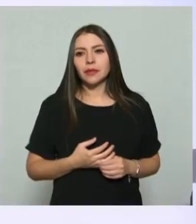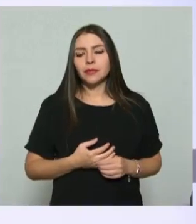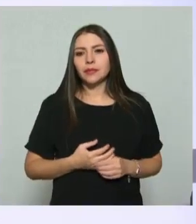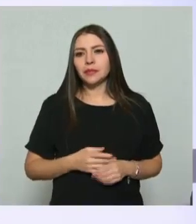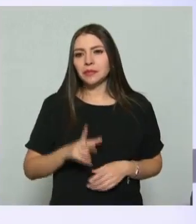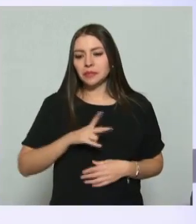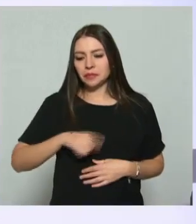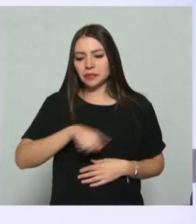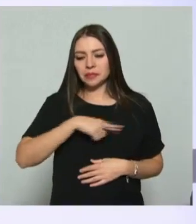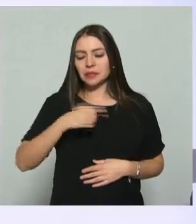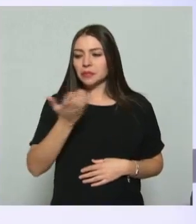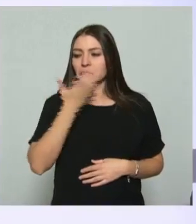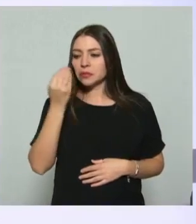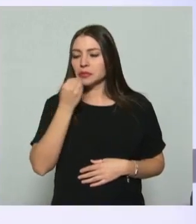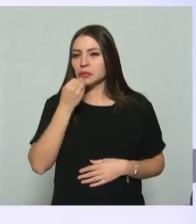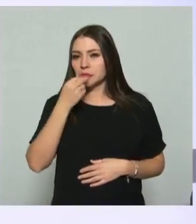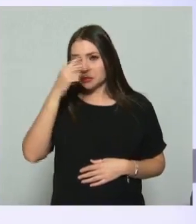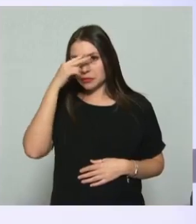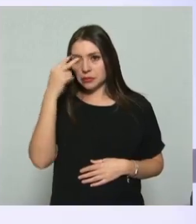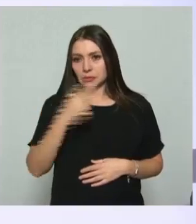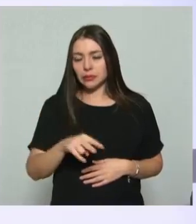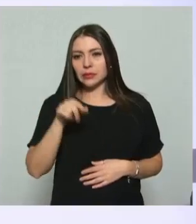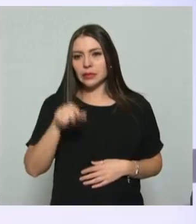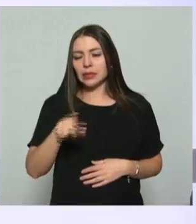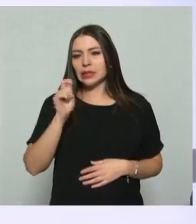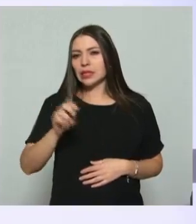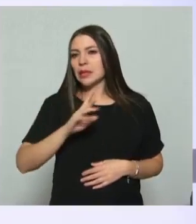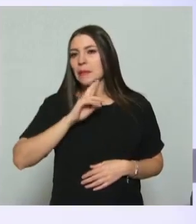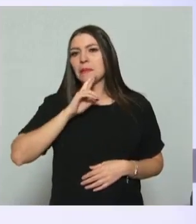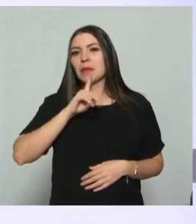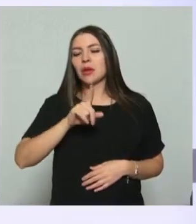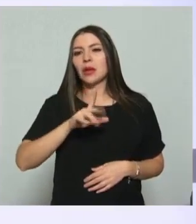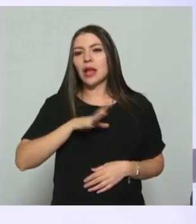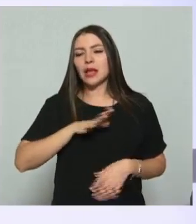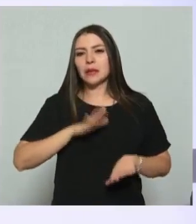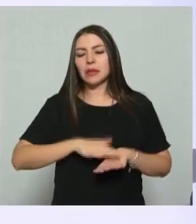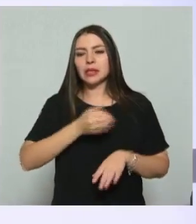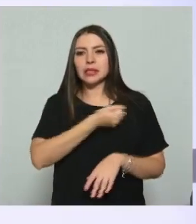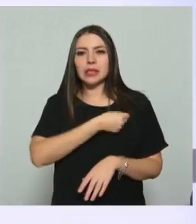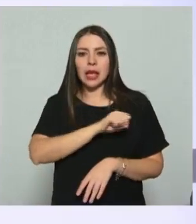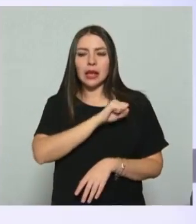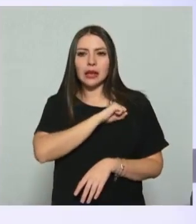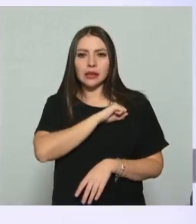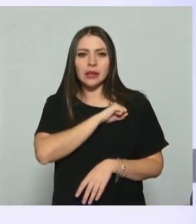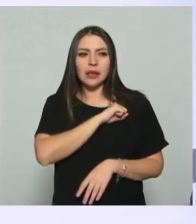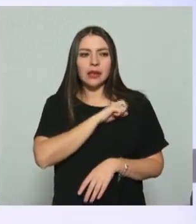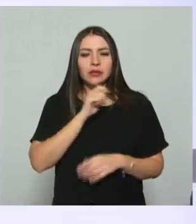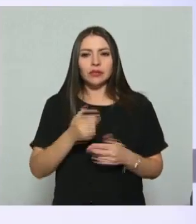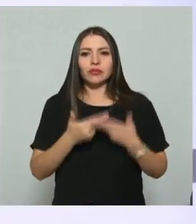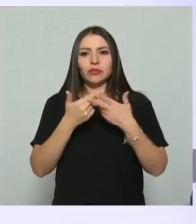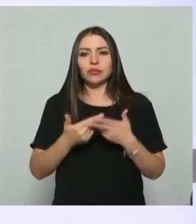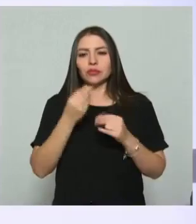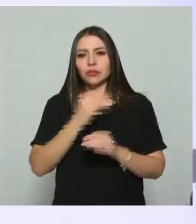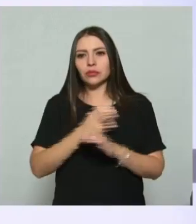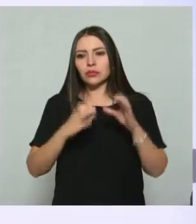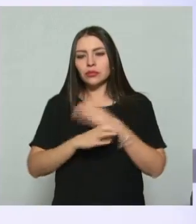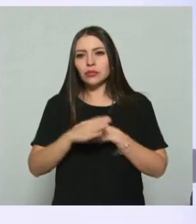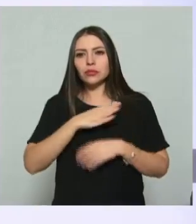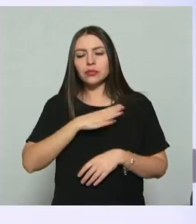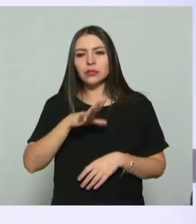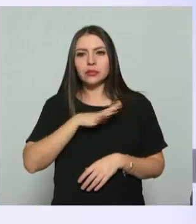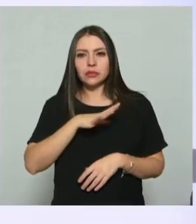tradicional mexicana, te puedo decir que es una de las mejores y más saludables o con más nutrientes, ¿no? en